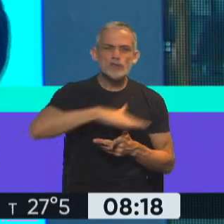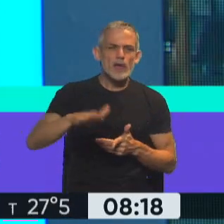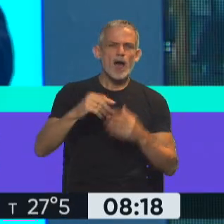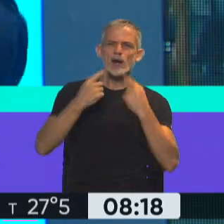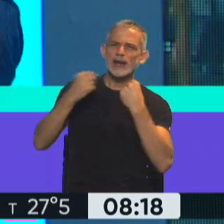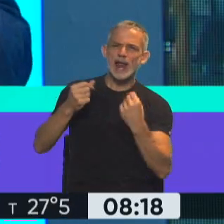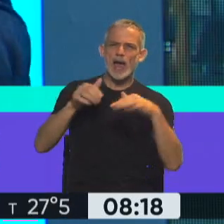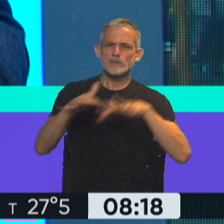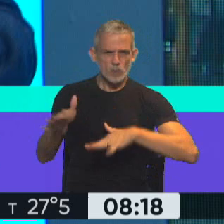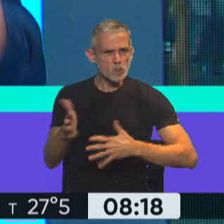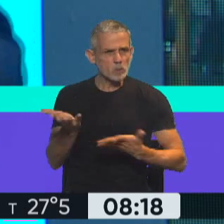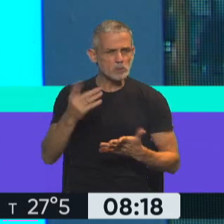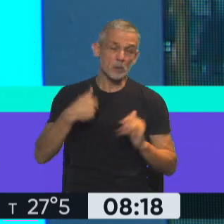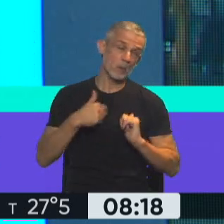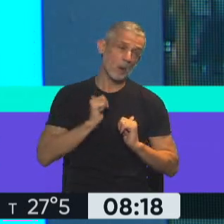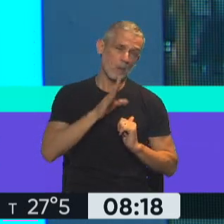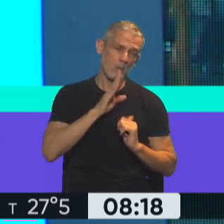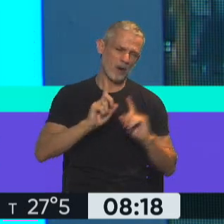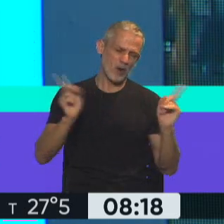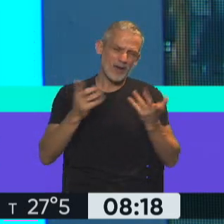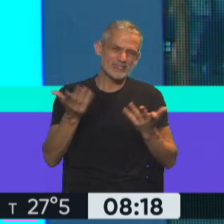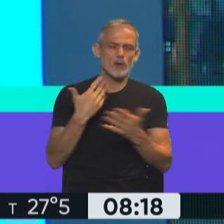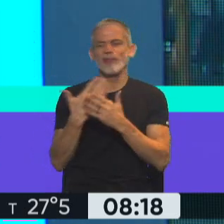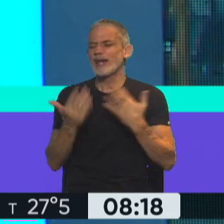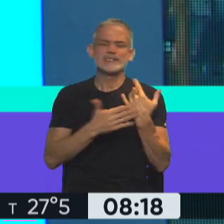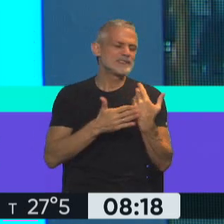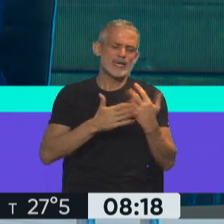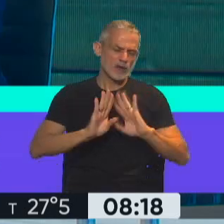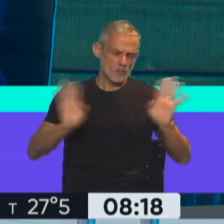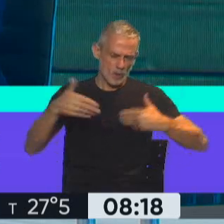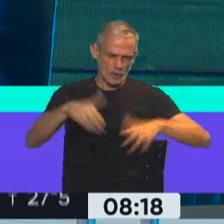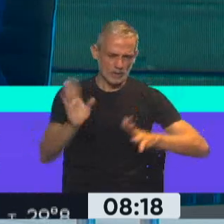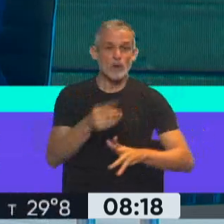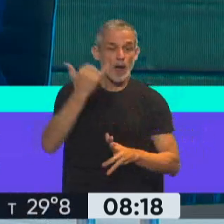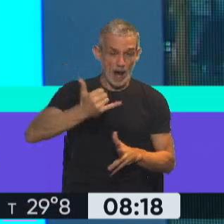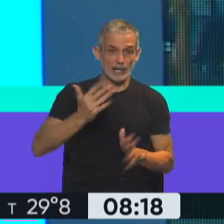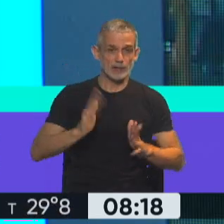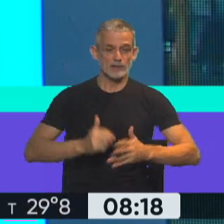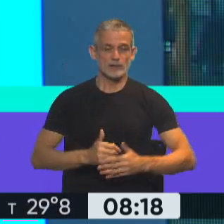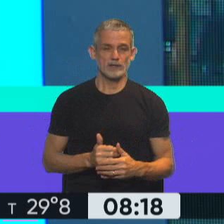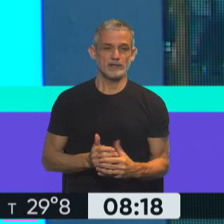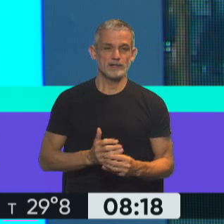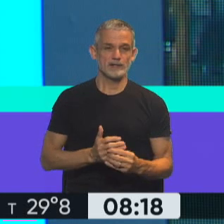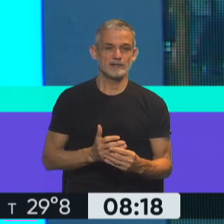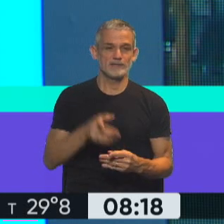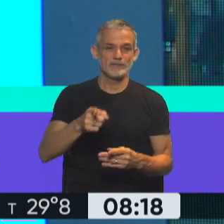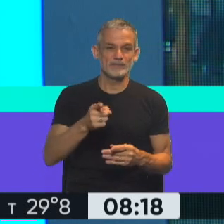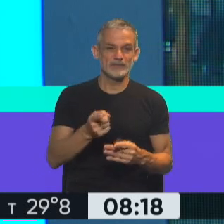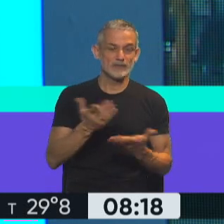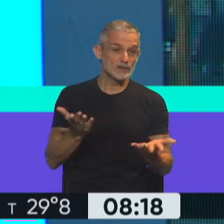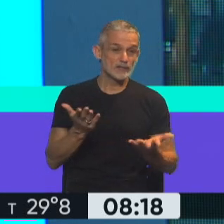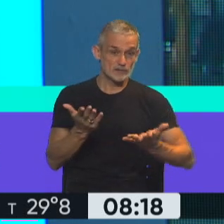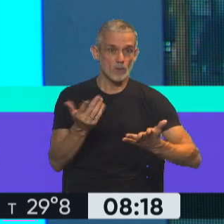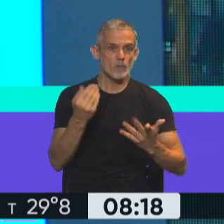reclamo, es decir, una sociedad que es movilizada, sea por derecha, por izquierda, cuando hay situaciones. Eso no quiere decir que a uno no le preocupe cierto fenómeno